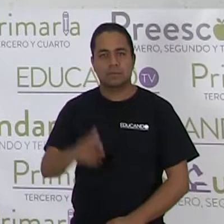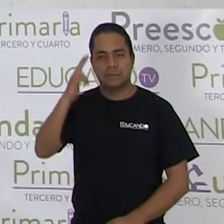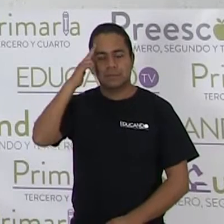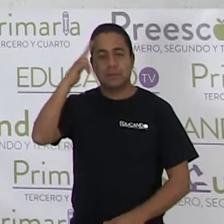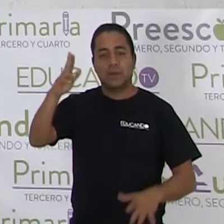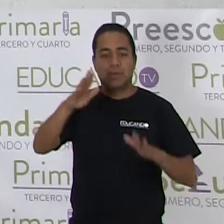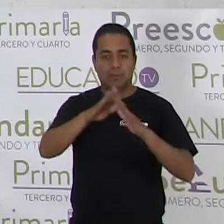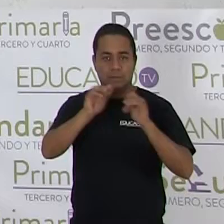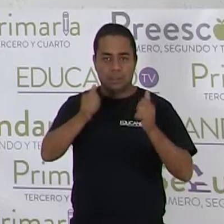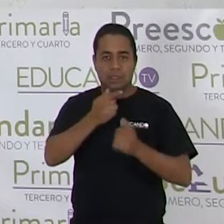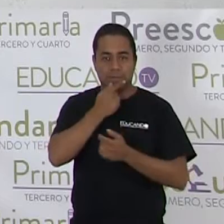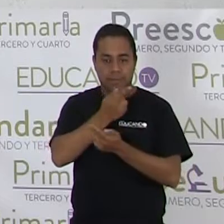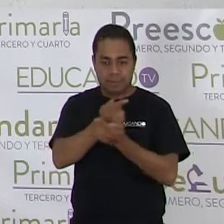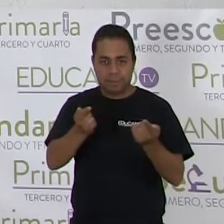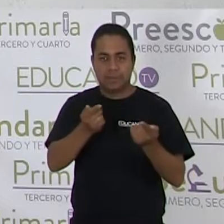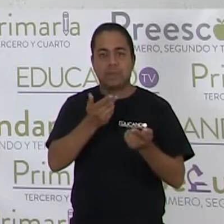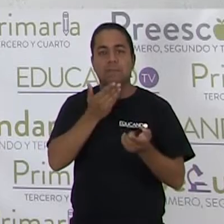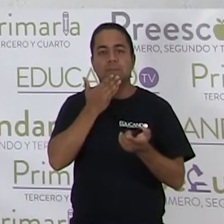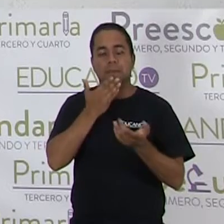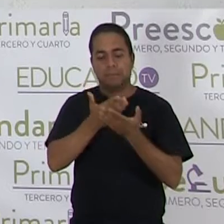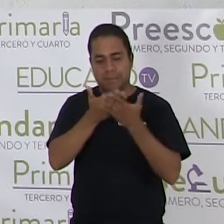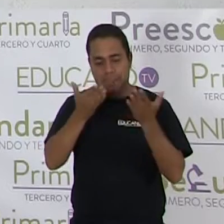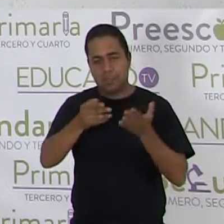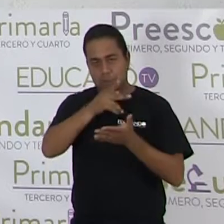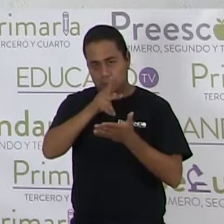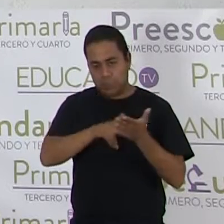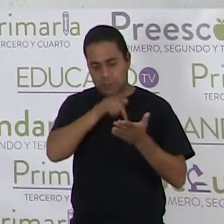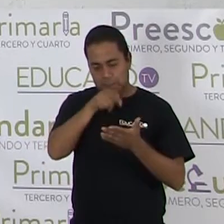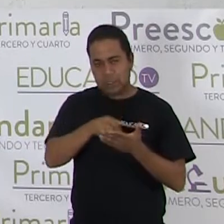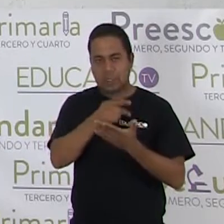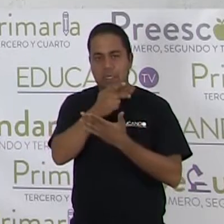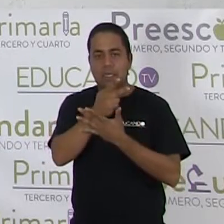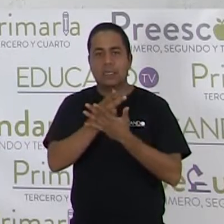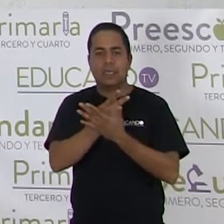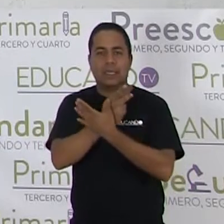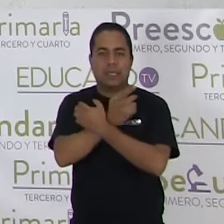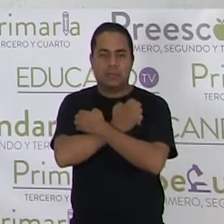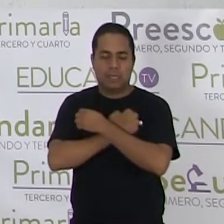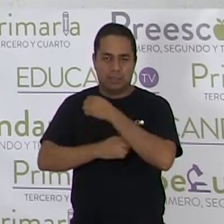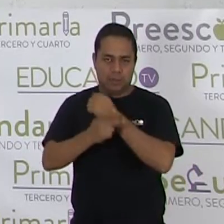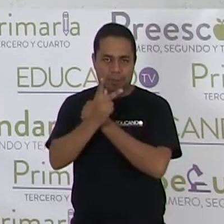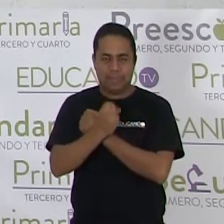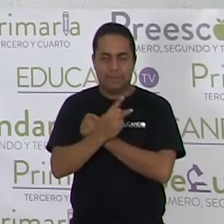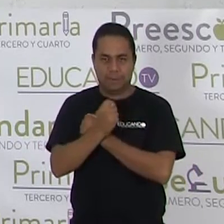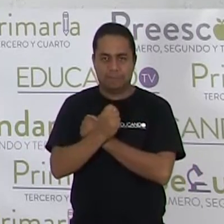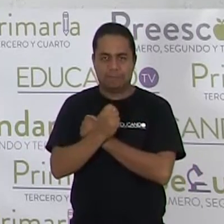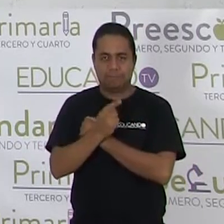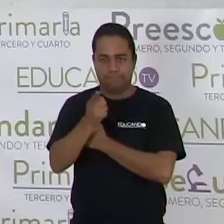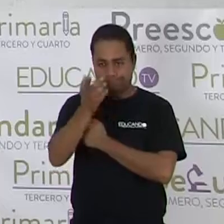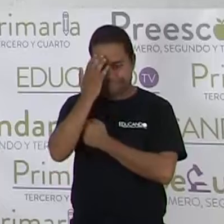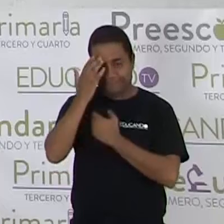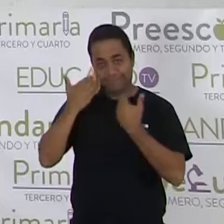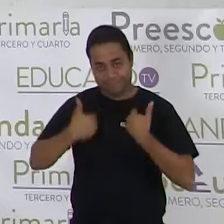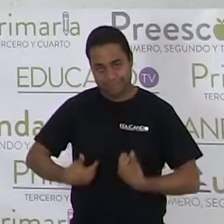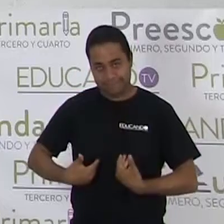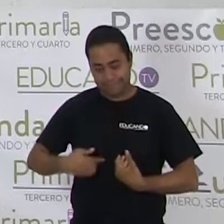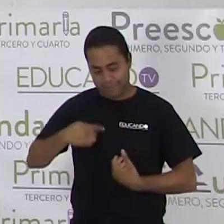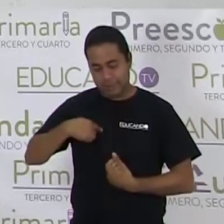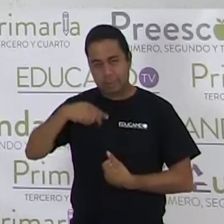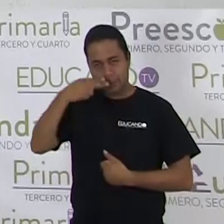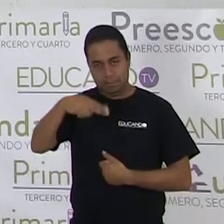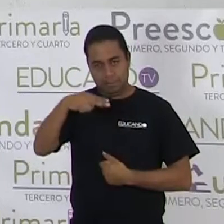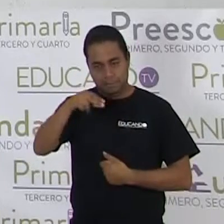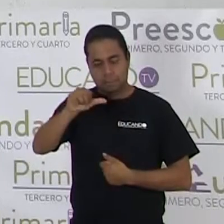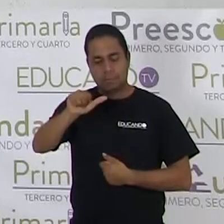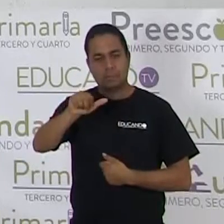Hola, ¿qué tal, niños y niñas? Bienvenidos nuevamente a su programa Educando TV. Tú ya me conoces, mi nombre